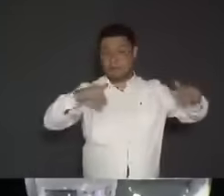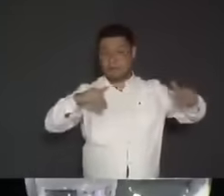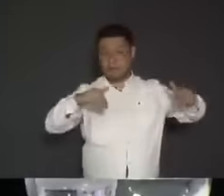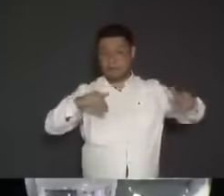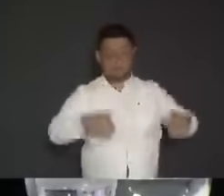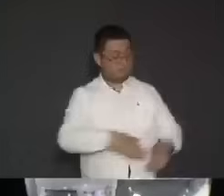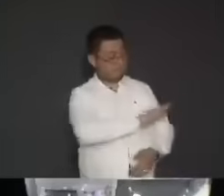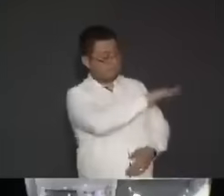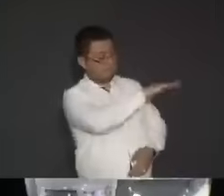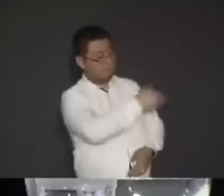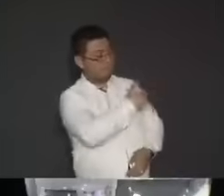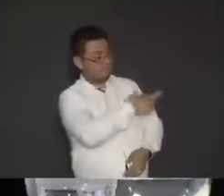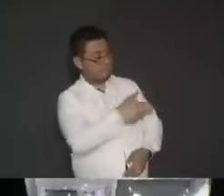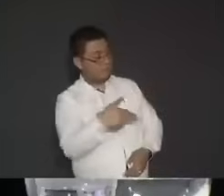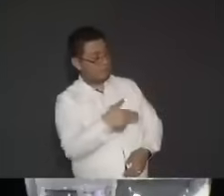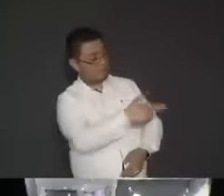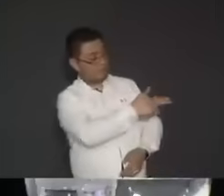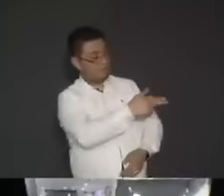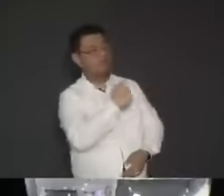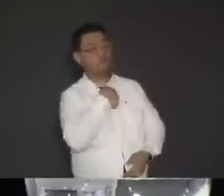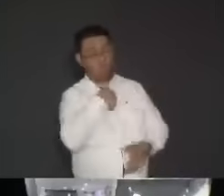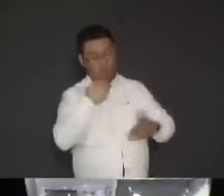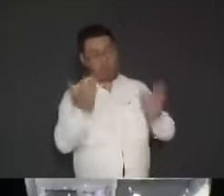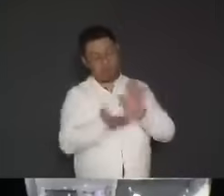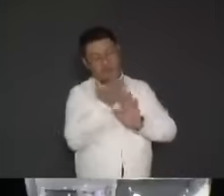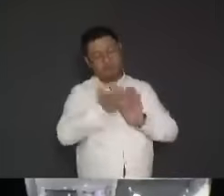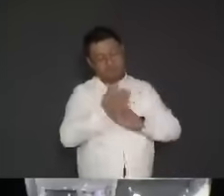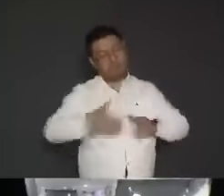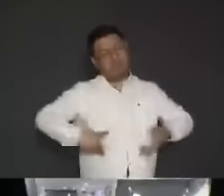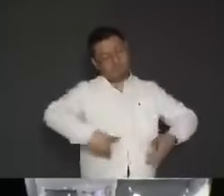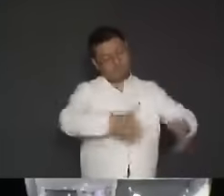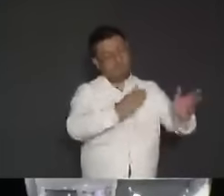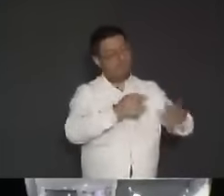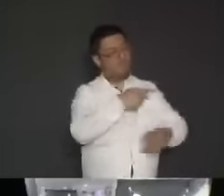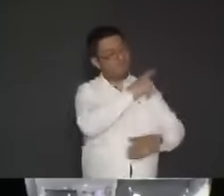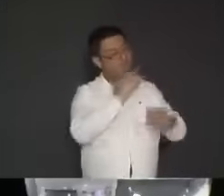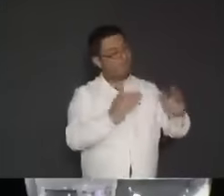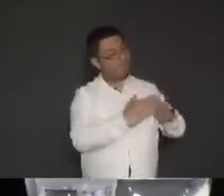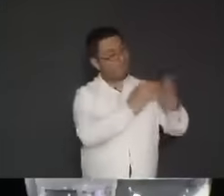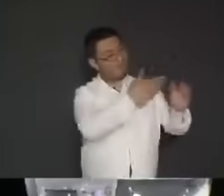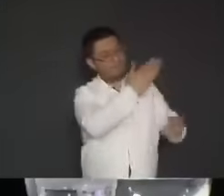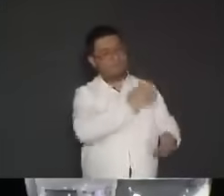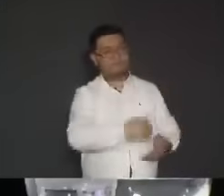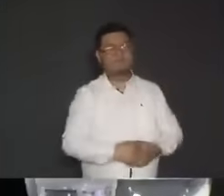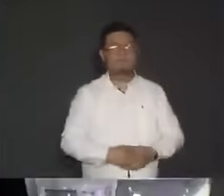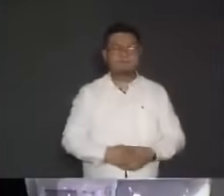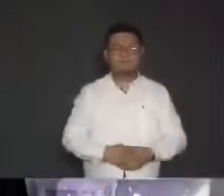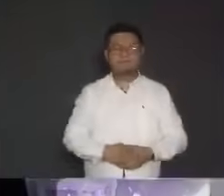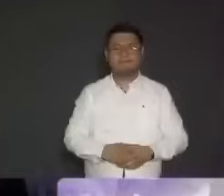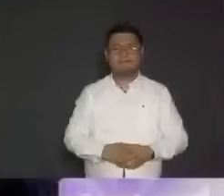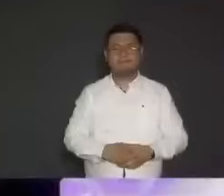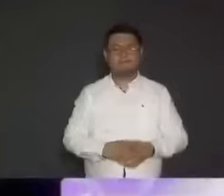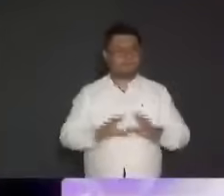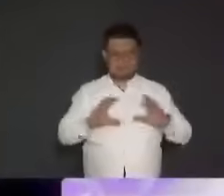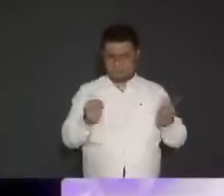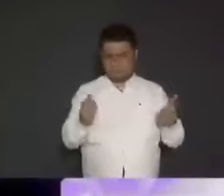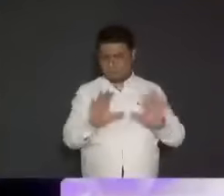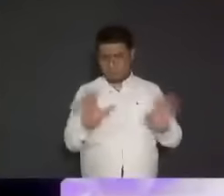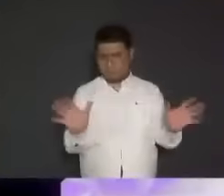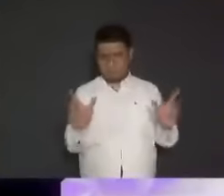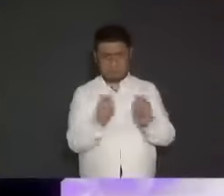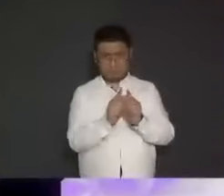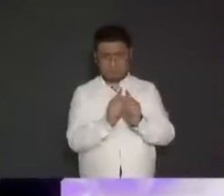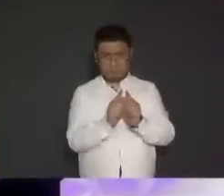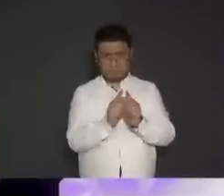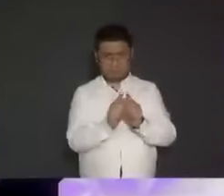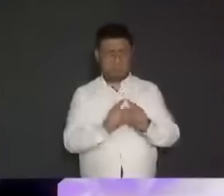hacer tu autopista a tu pueblo. Es todo, gracias. Gracias, candidata. ¿Alguien más? Candidata Vida Gómez